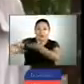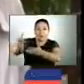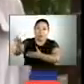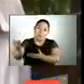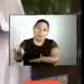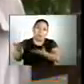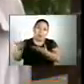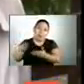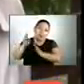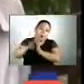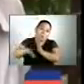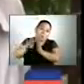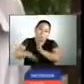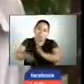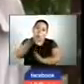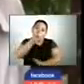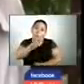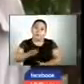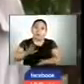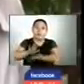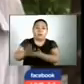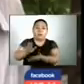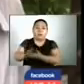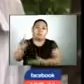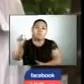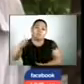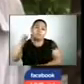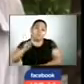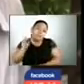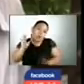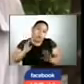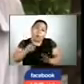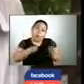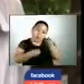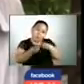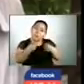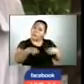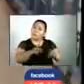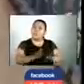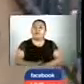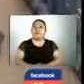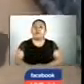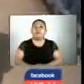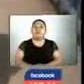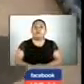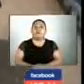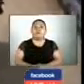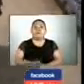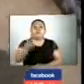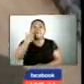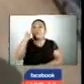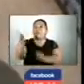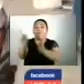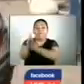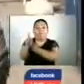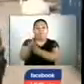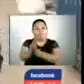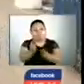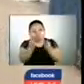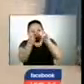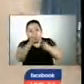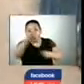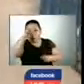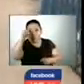congo y me da cómoda la comida sí así como voy pasando quienes lo conocen admiran su